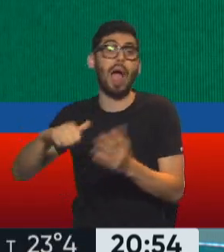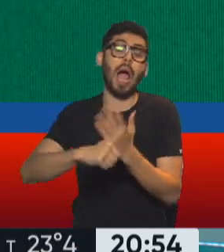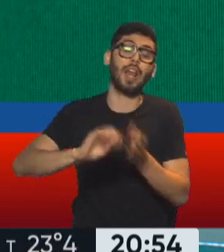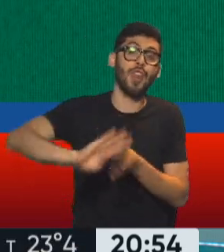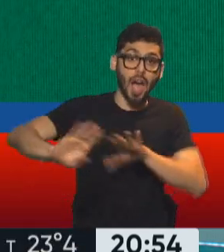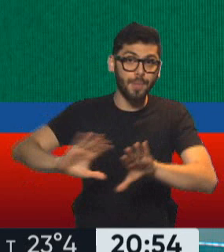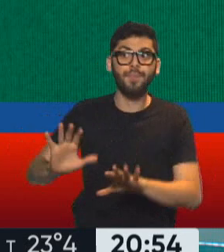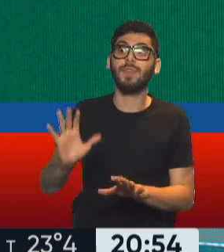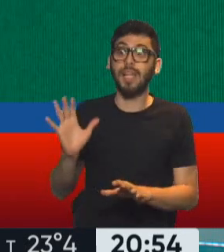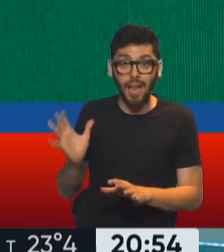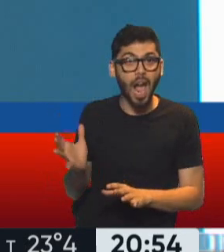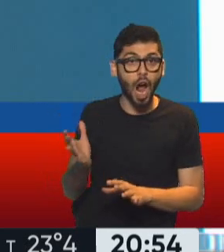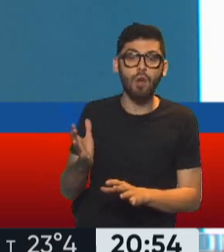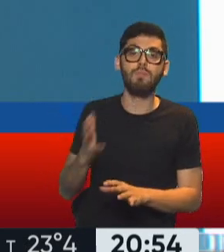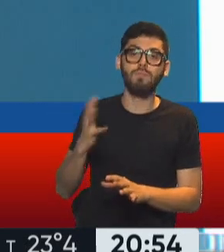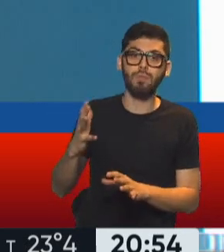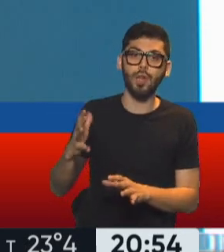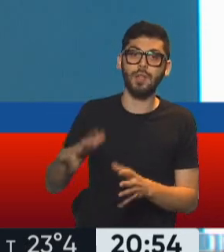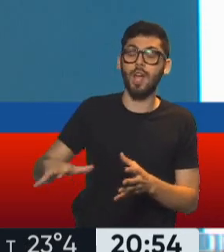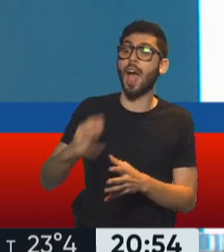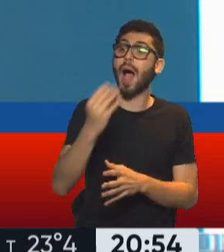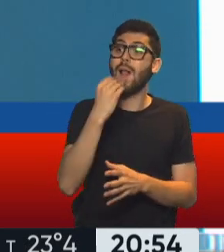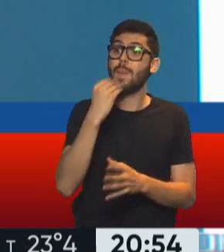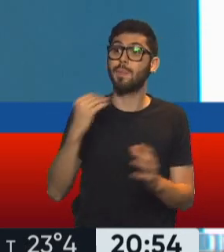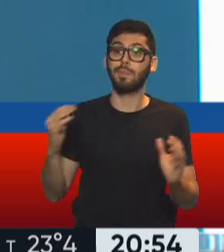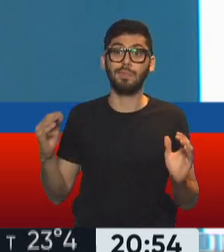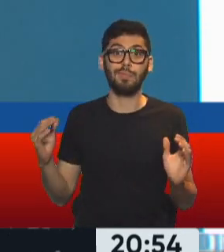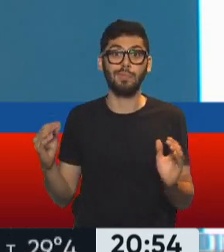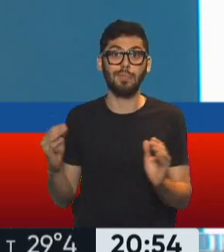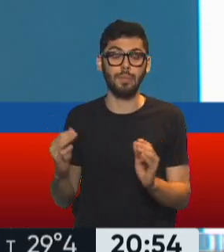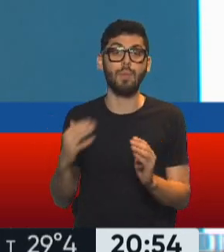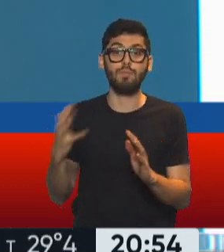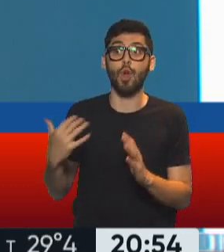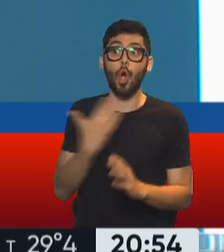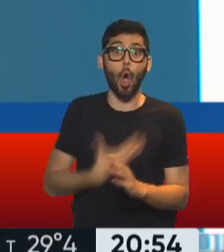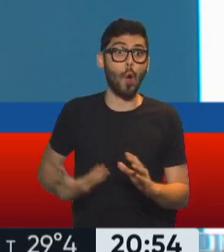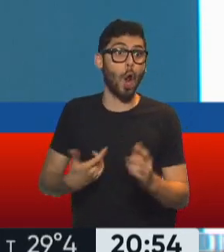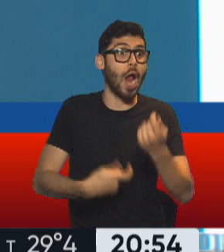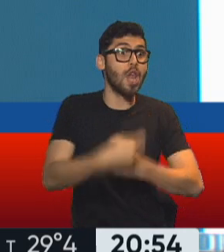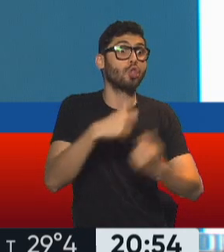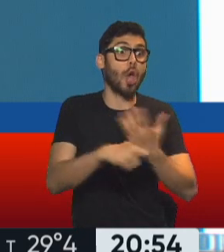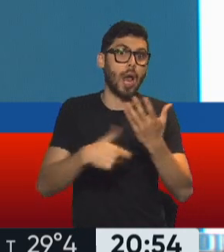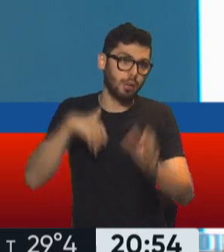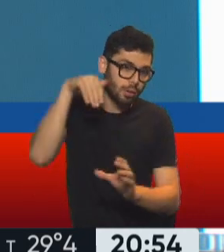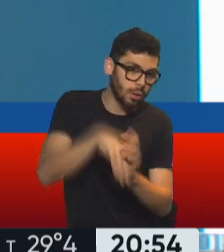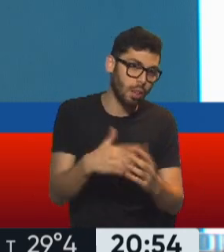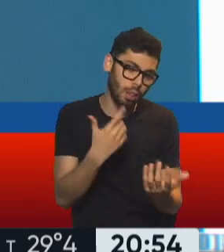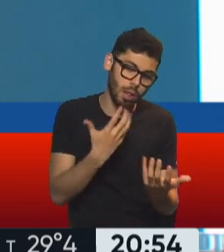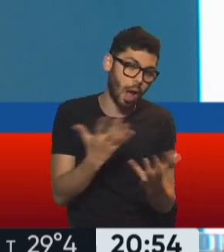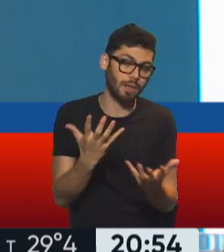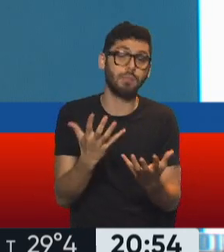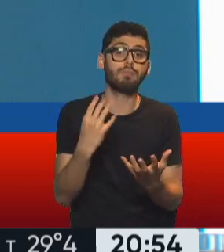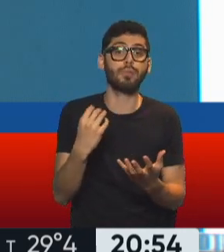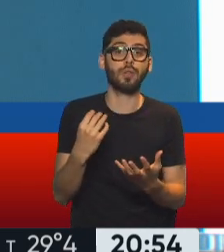ruptura de la riqueza alimentaria, por eso el gobierno tuvo que intervenir en el mercado de carnes. Es decir, se había llegado a un